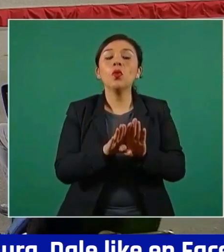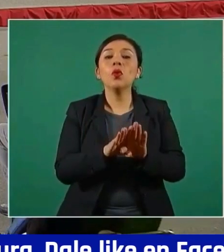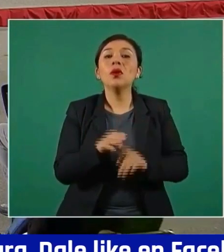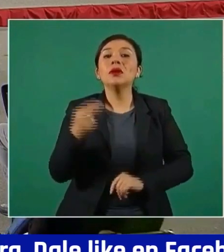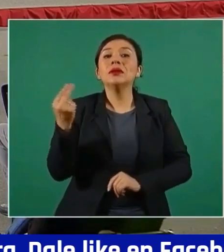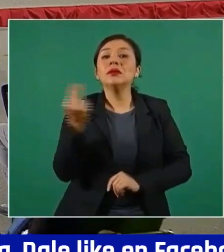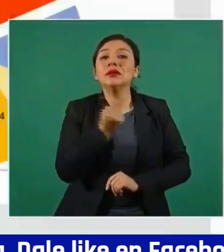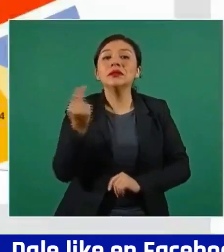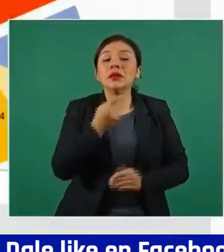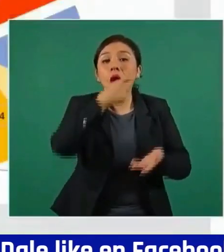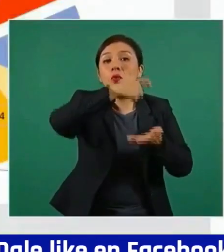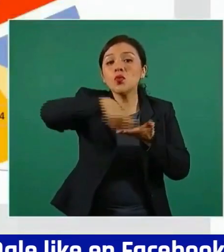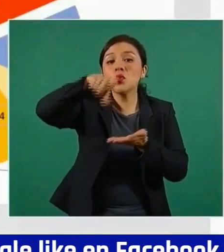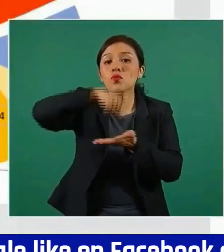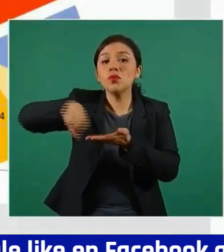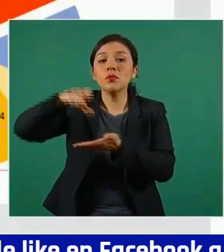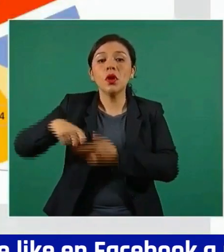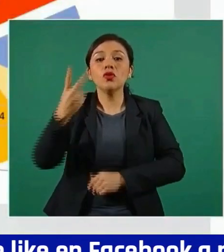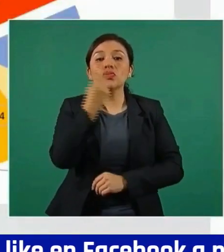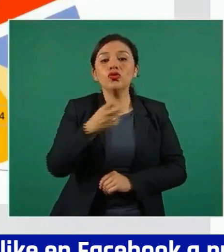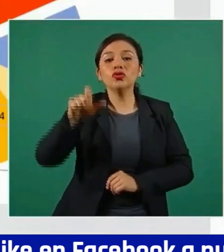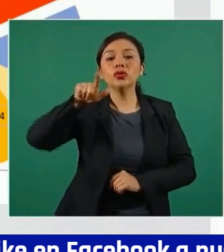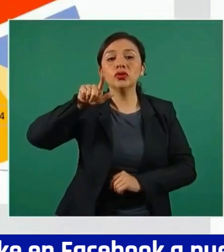piezas compradas